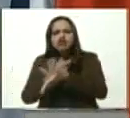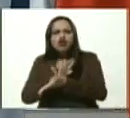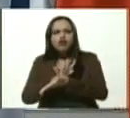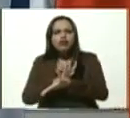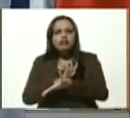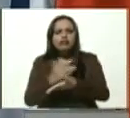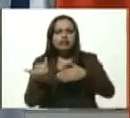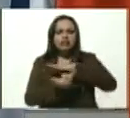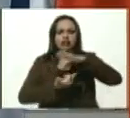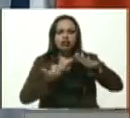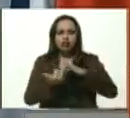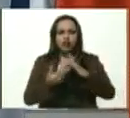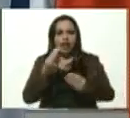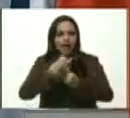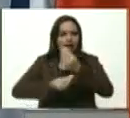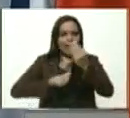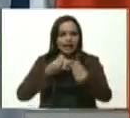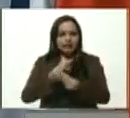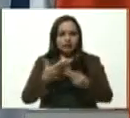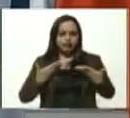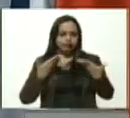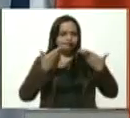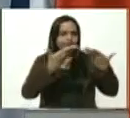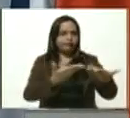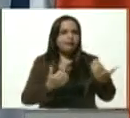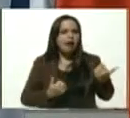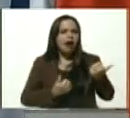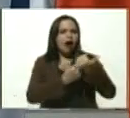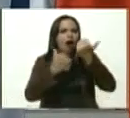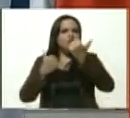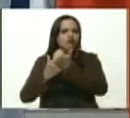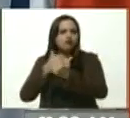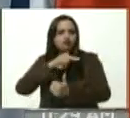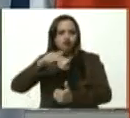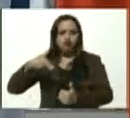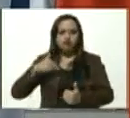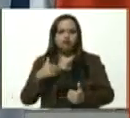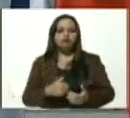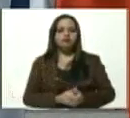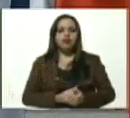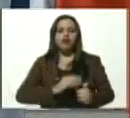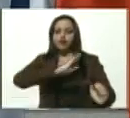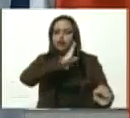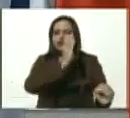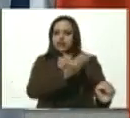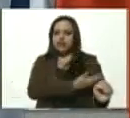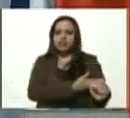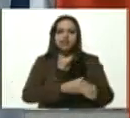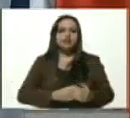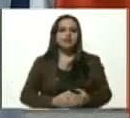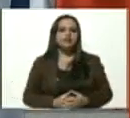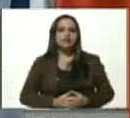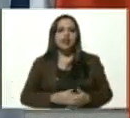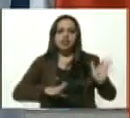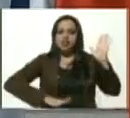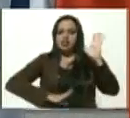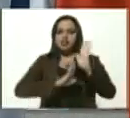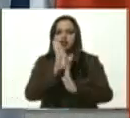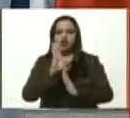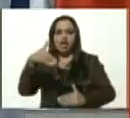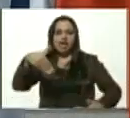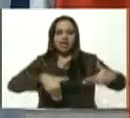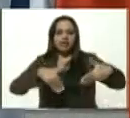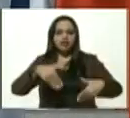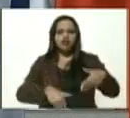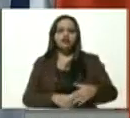nuestra institución va a aportar como fortaleza para el desarrollo de estas